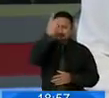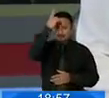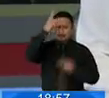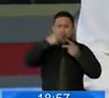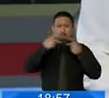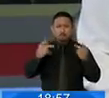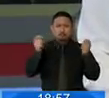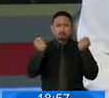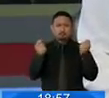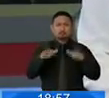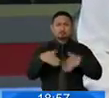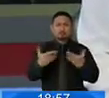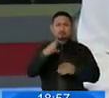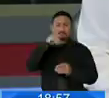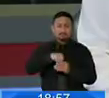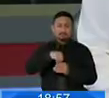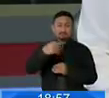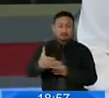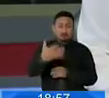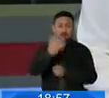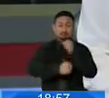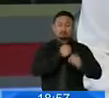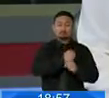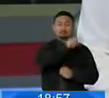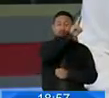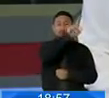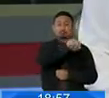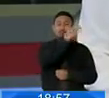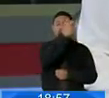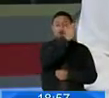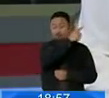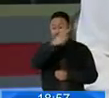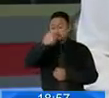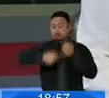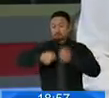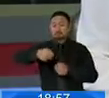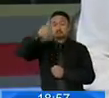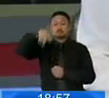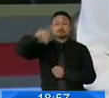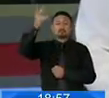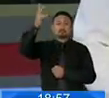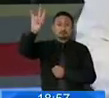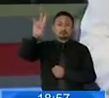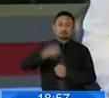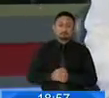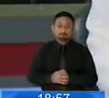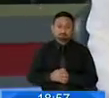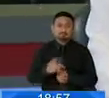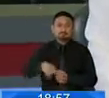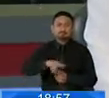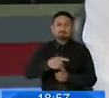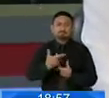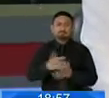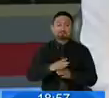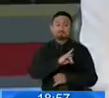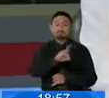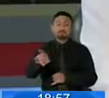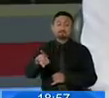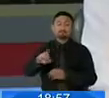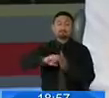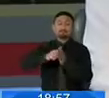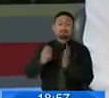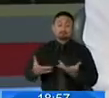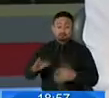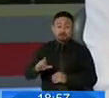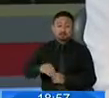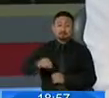pública interna y externa desde el 2012 hasta mayo del 2017, para lo cual además la institución conformó